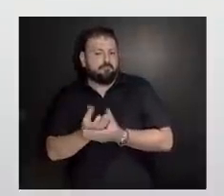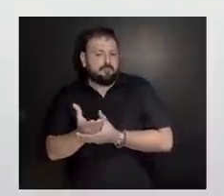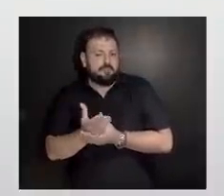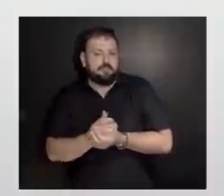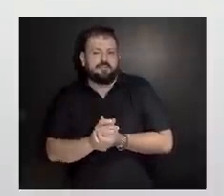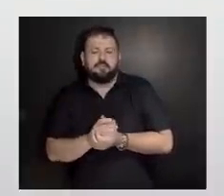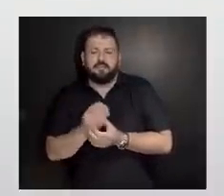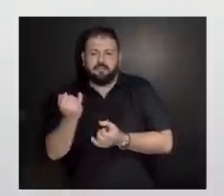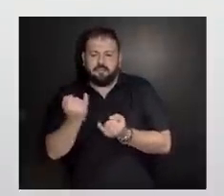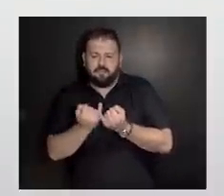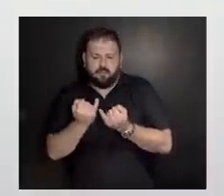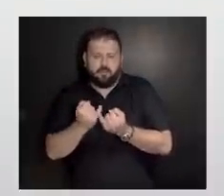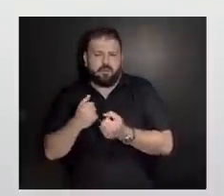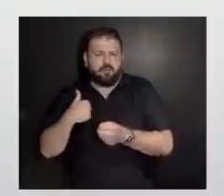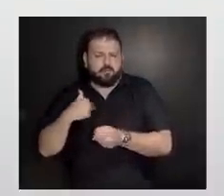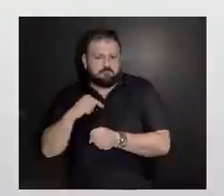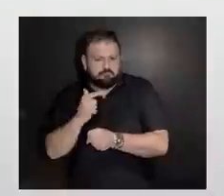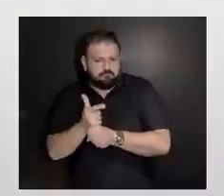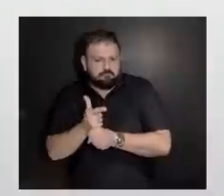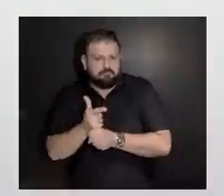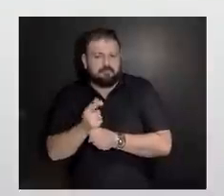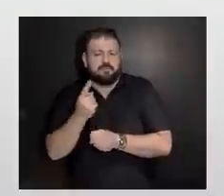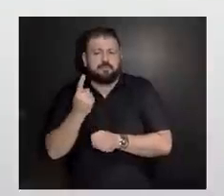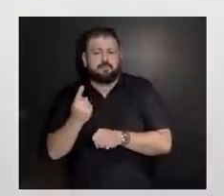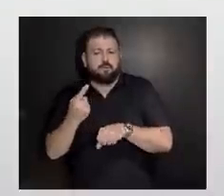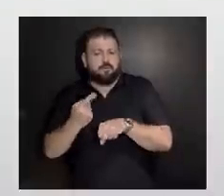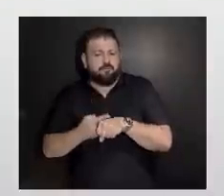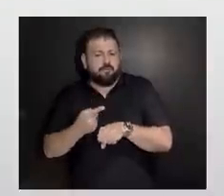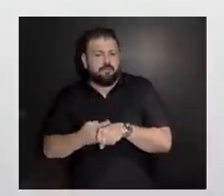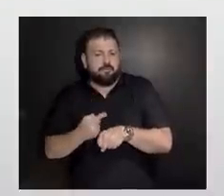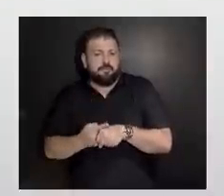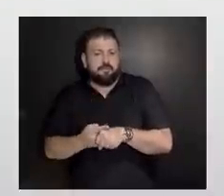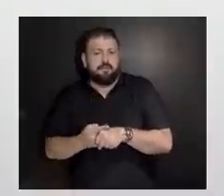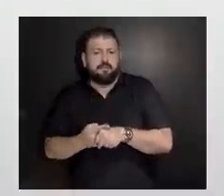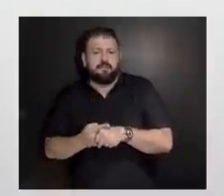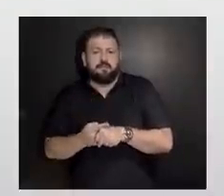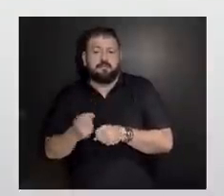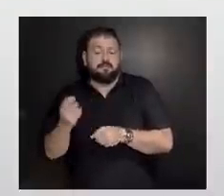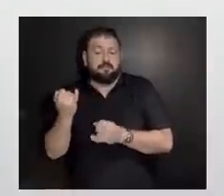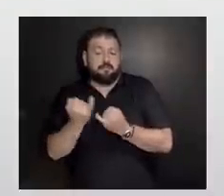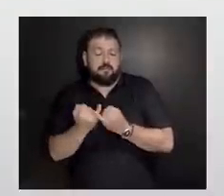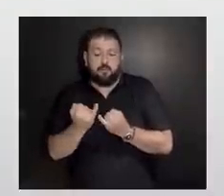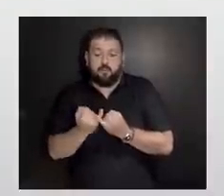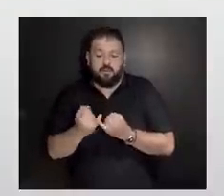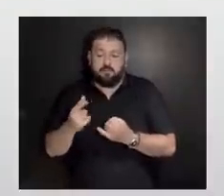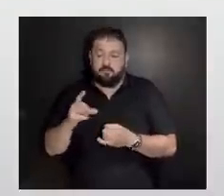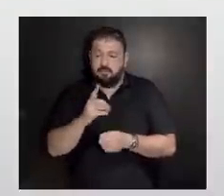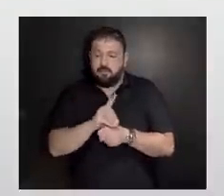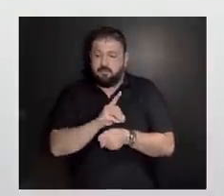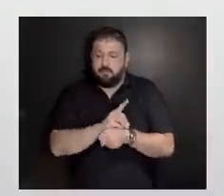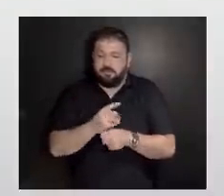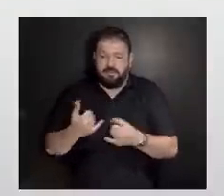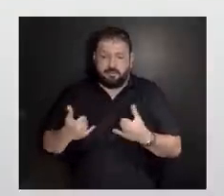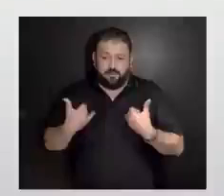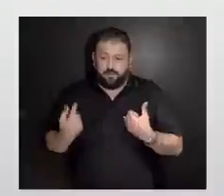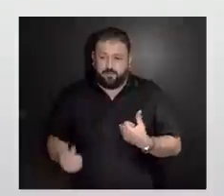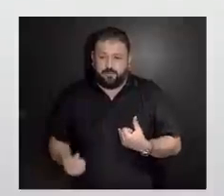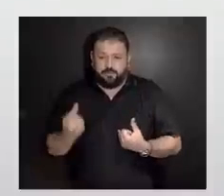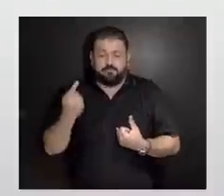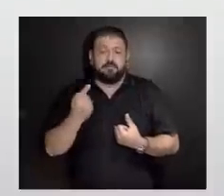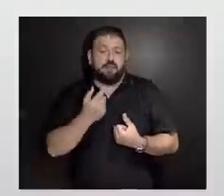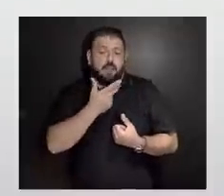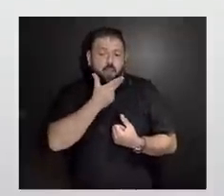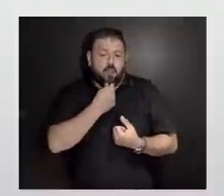ha observado también que es una enfermedad pues que en la infancia es igualmente presente tanto en hombres como en